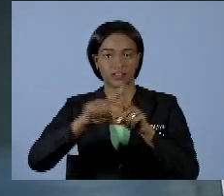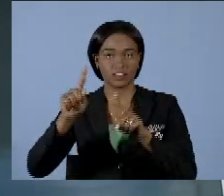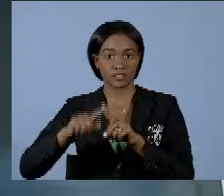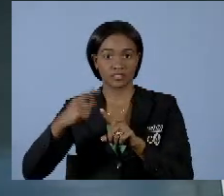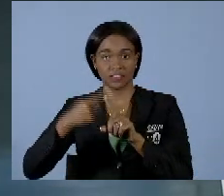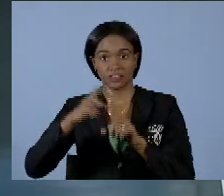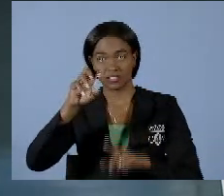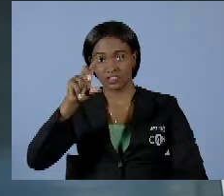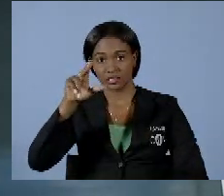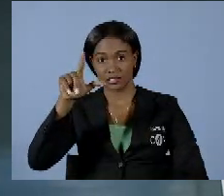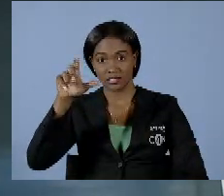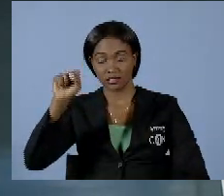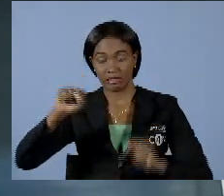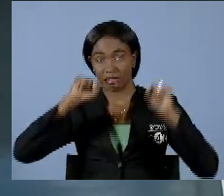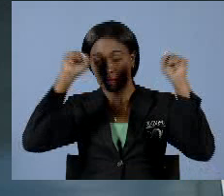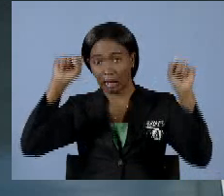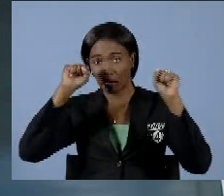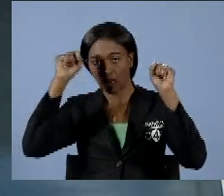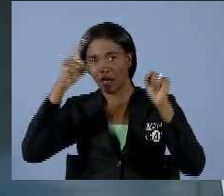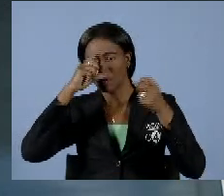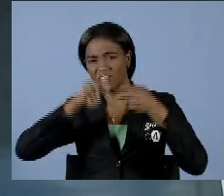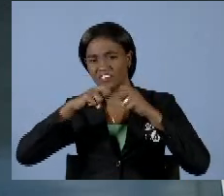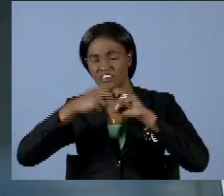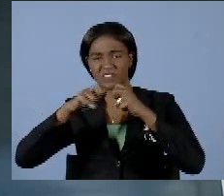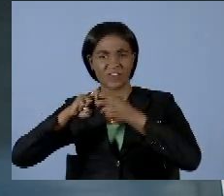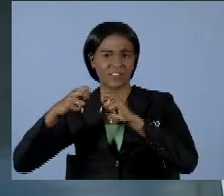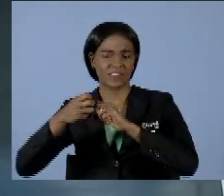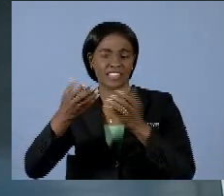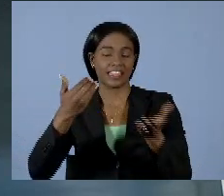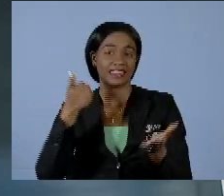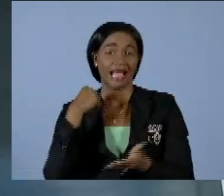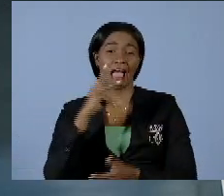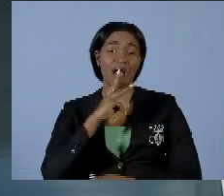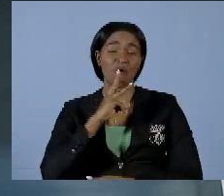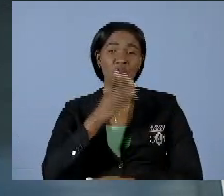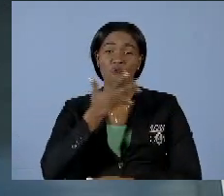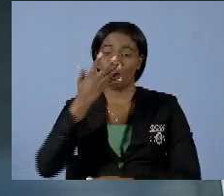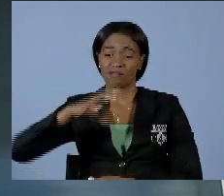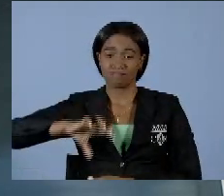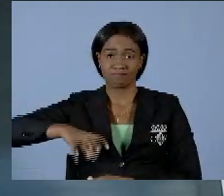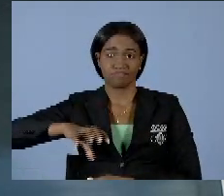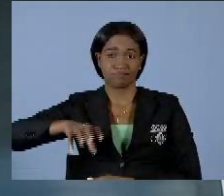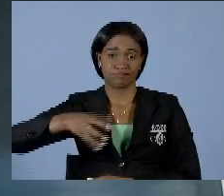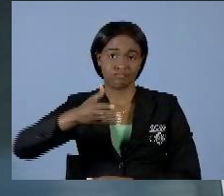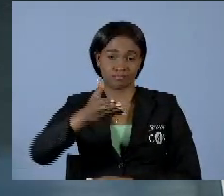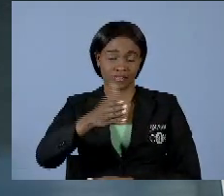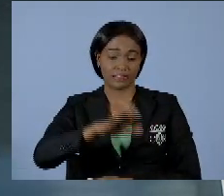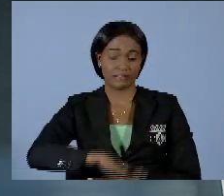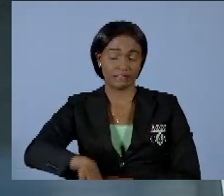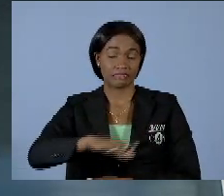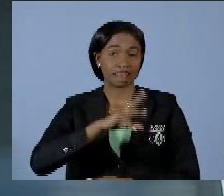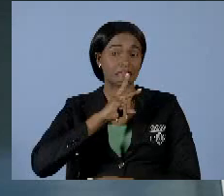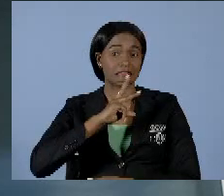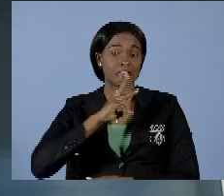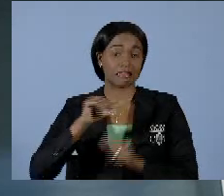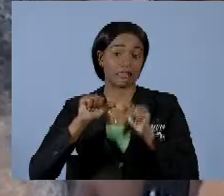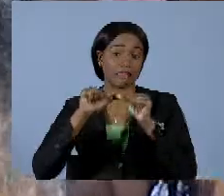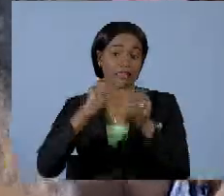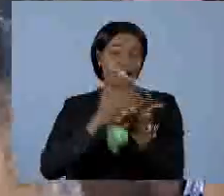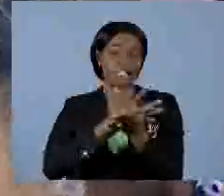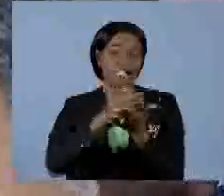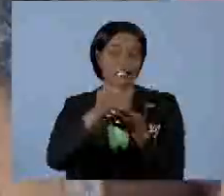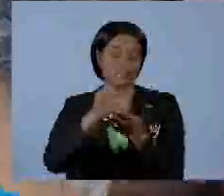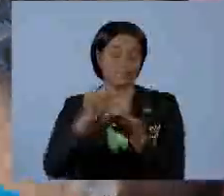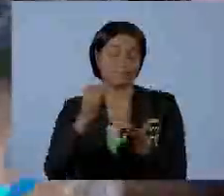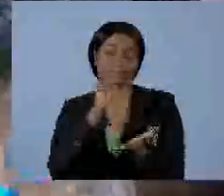se manifestaron por varias problemáticas con énfasis en la falta de agua en todo el sector. Y es que, bueno, la sequía continúa azotando